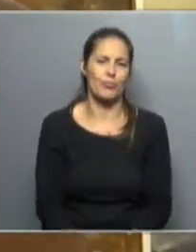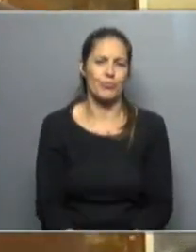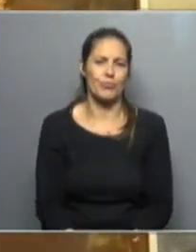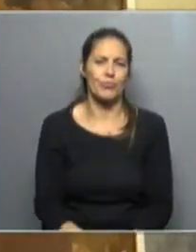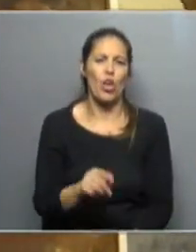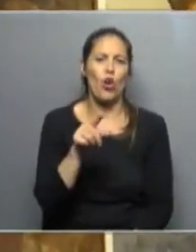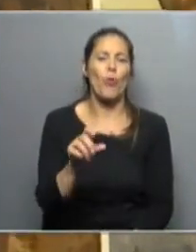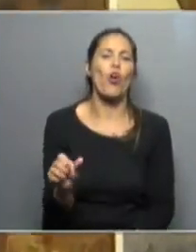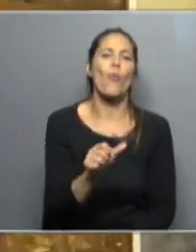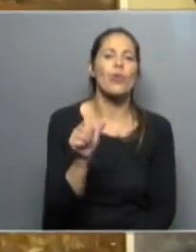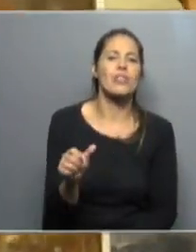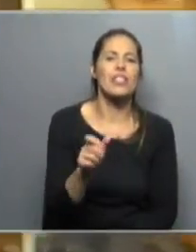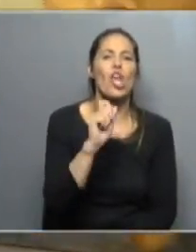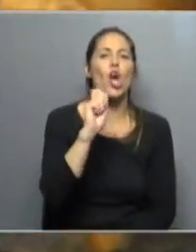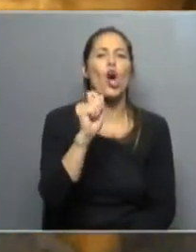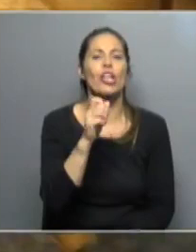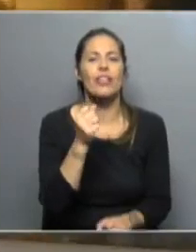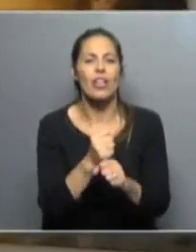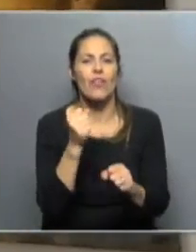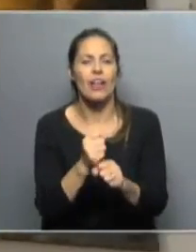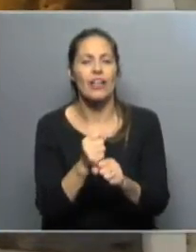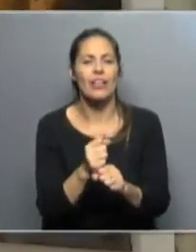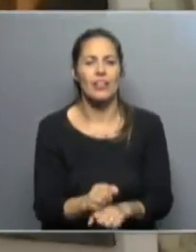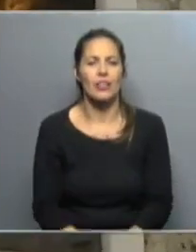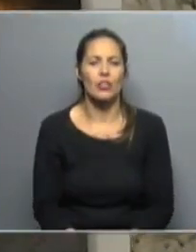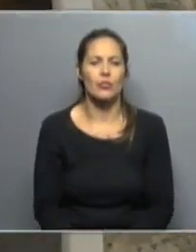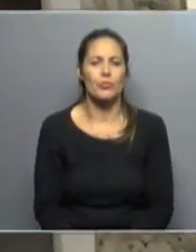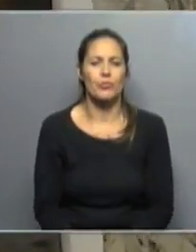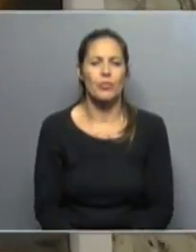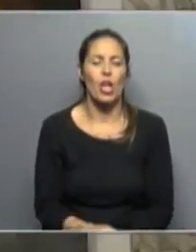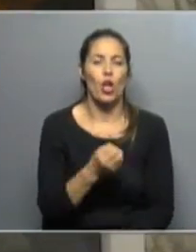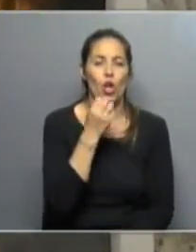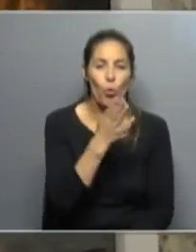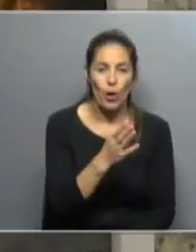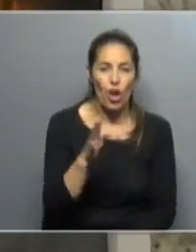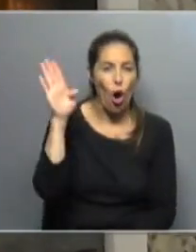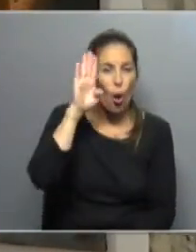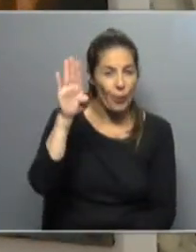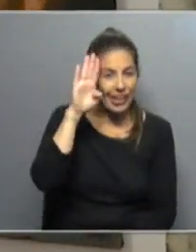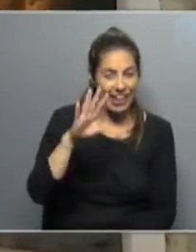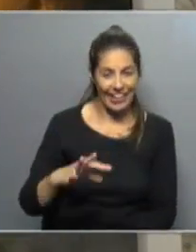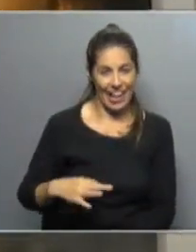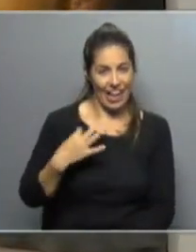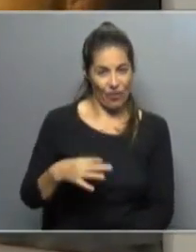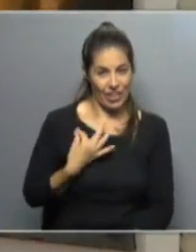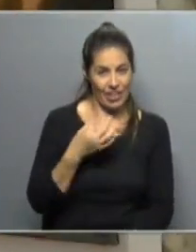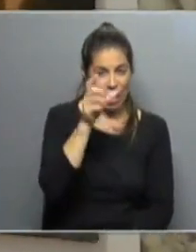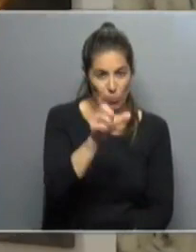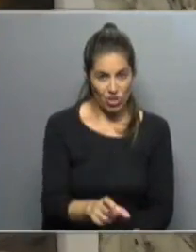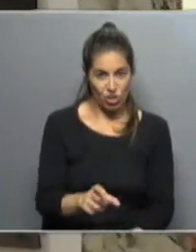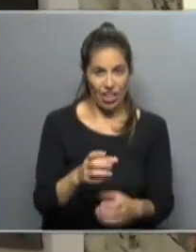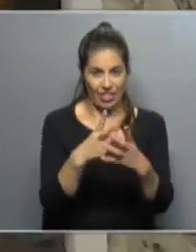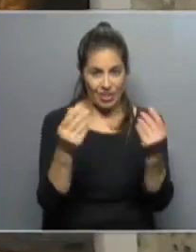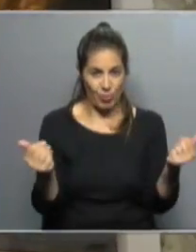ver, ¿cómo hiciste? ¿Con quién trabajaste? Lo bueno también es que es un homenaje a la vida de los desaparecidos, ¿no? Que es un